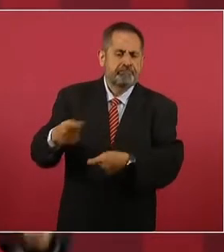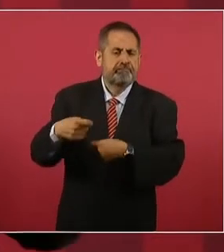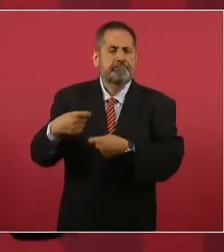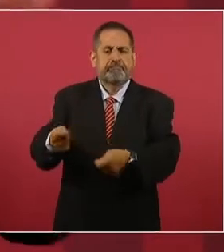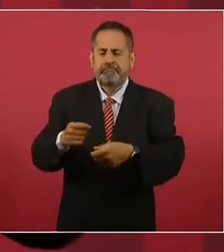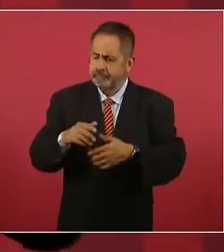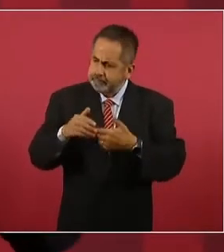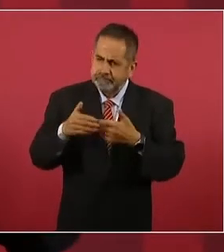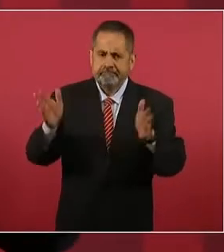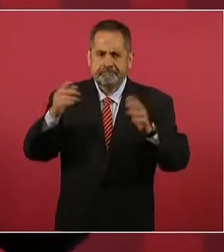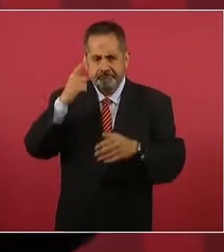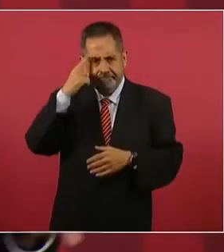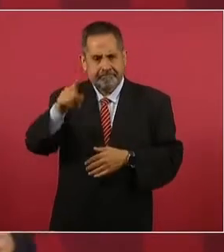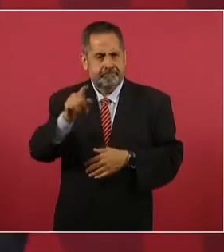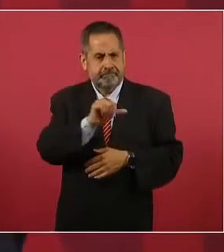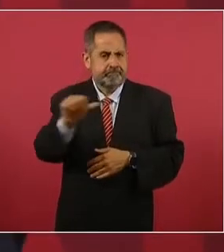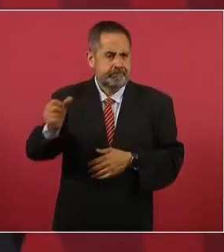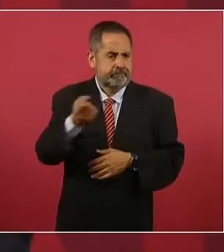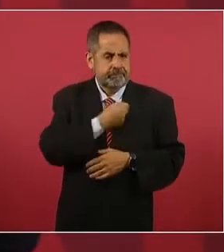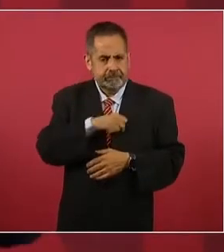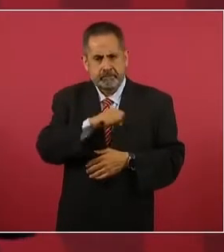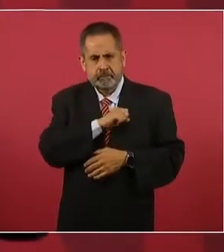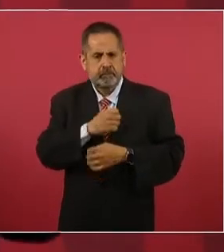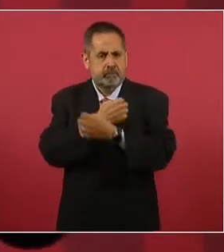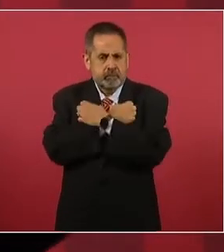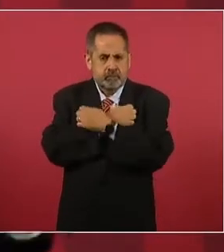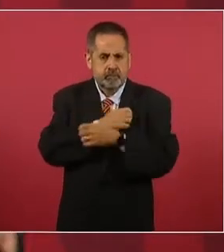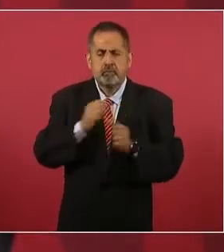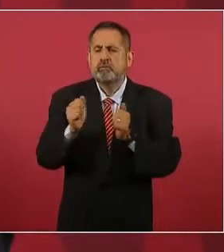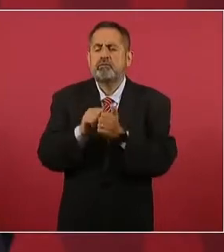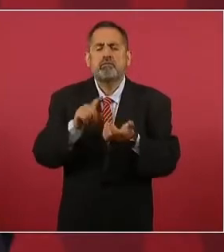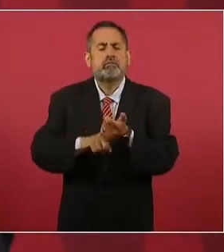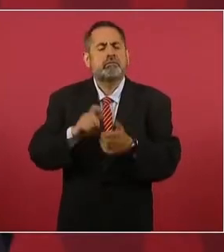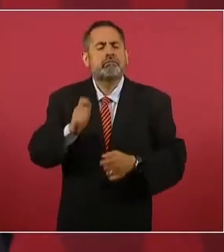no hay límite, todo lo que es justicia